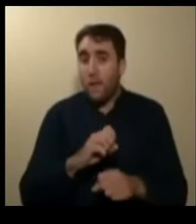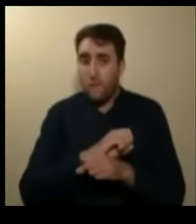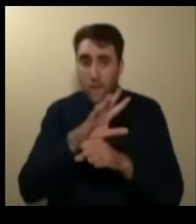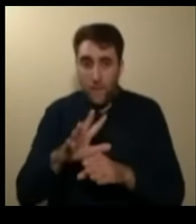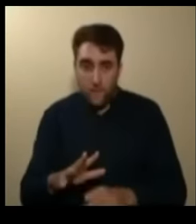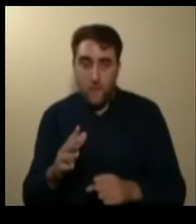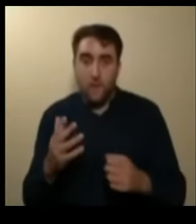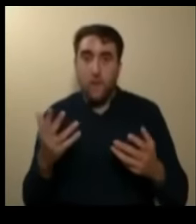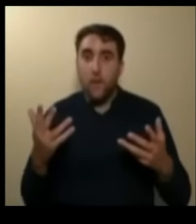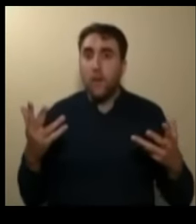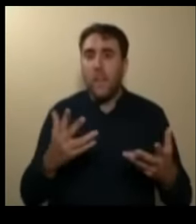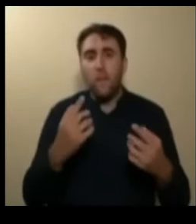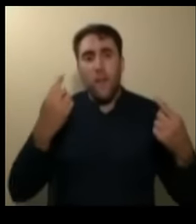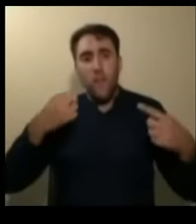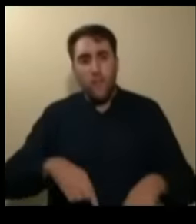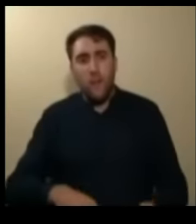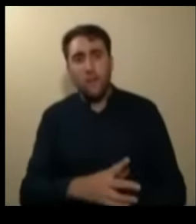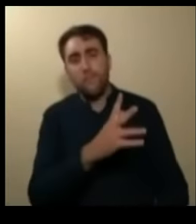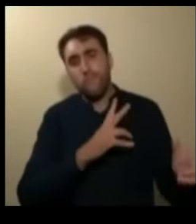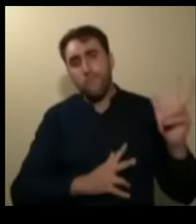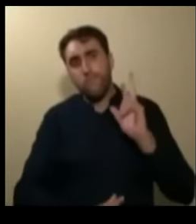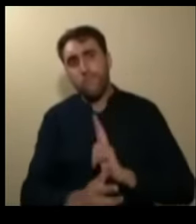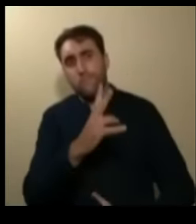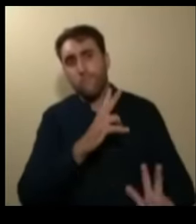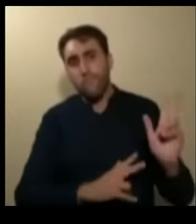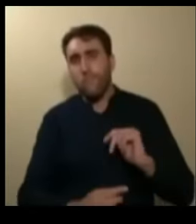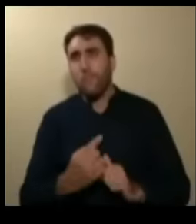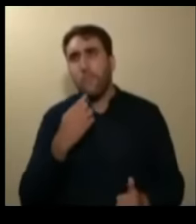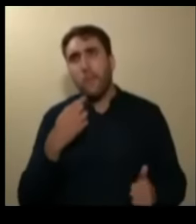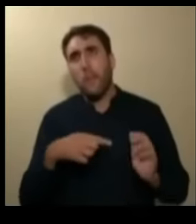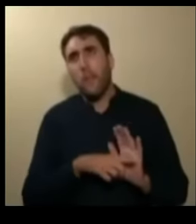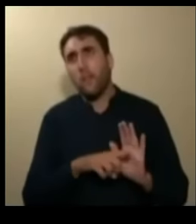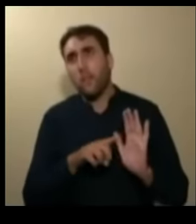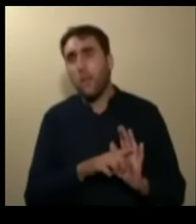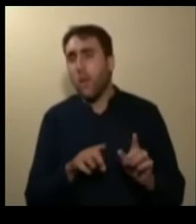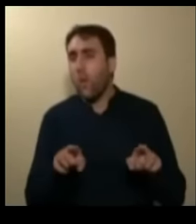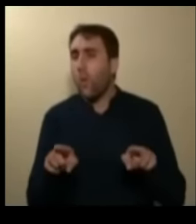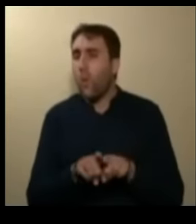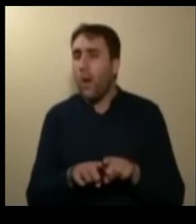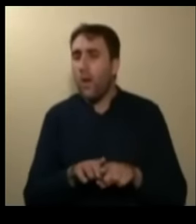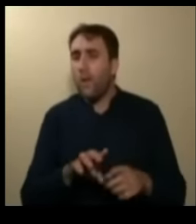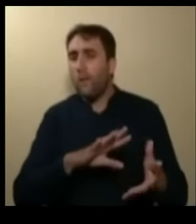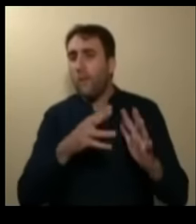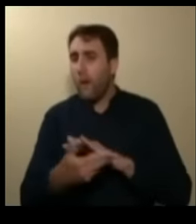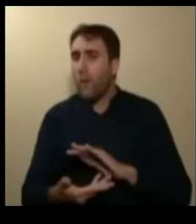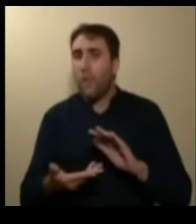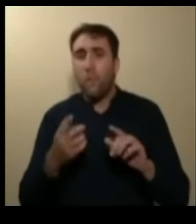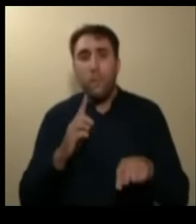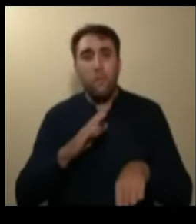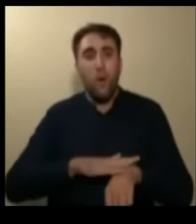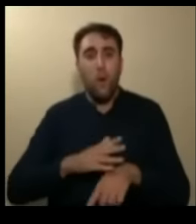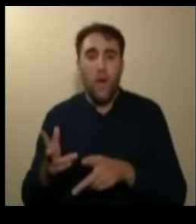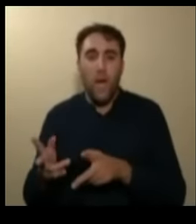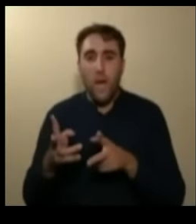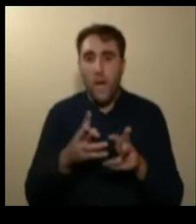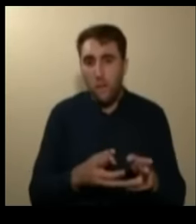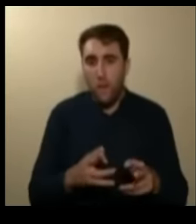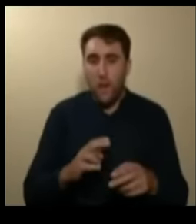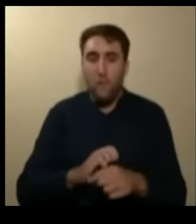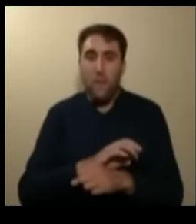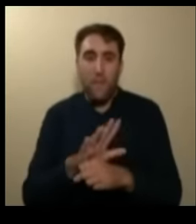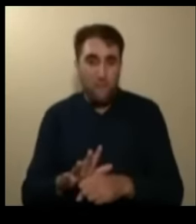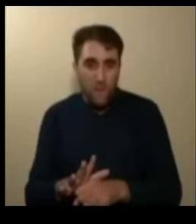transcurso de todo el debate he escuchado una serie de sentencias que me hicieron acordar a las mismas sentencias que emitían cuando estábamos en el peor momento de la